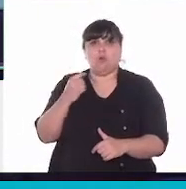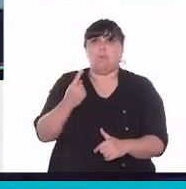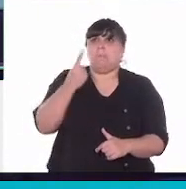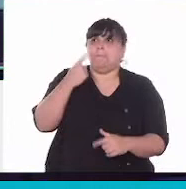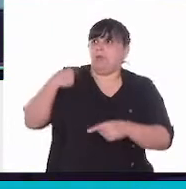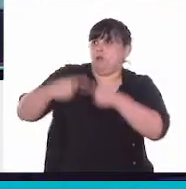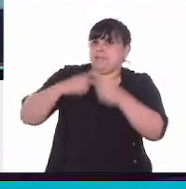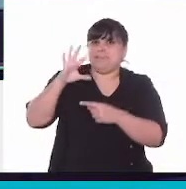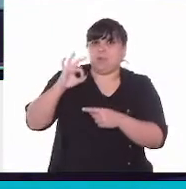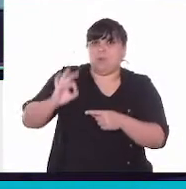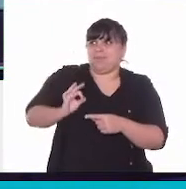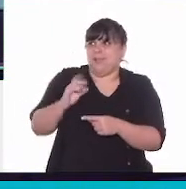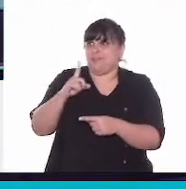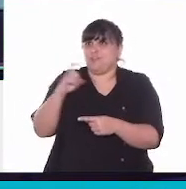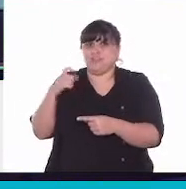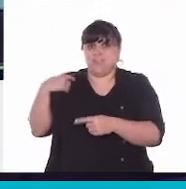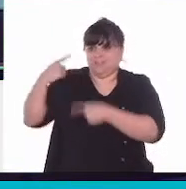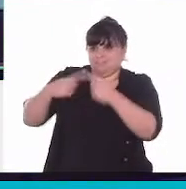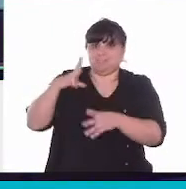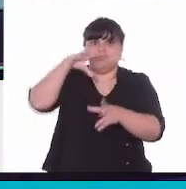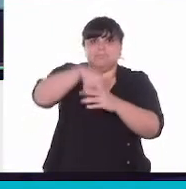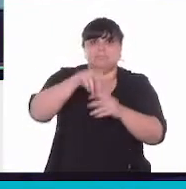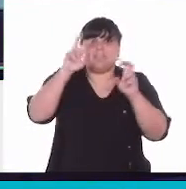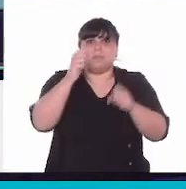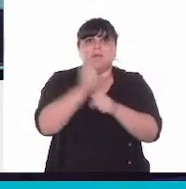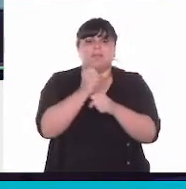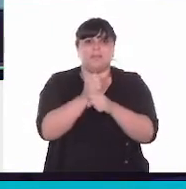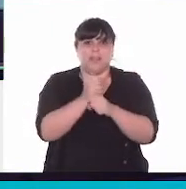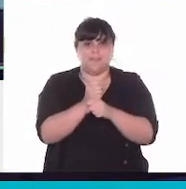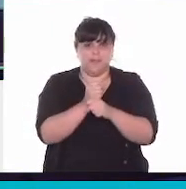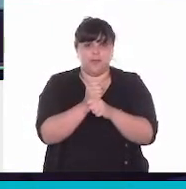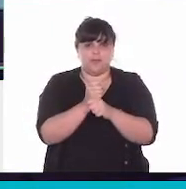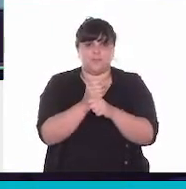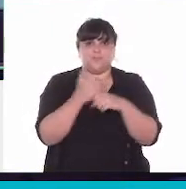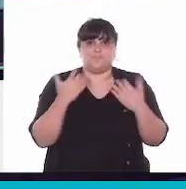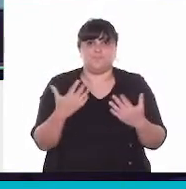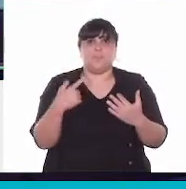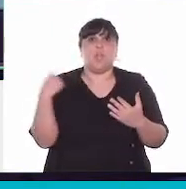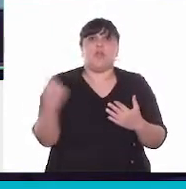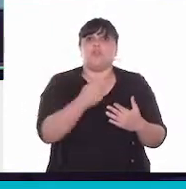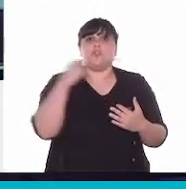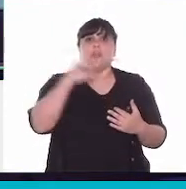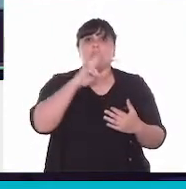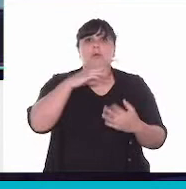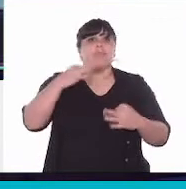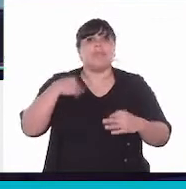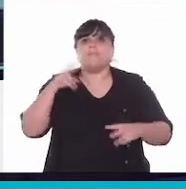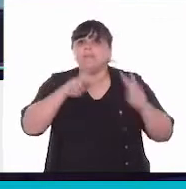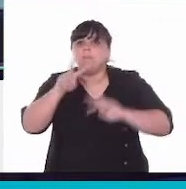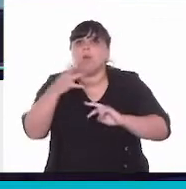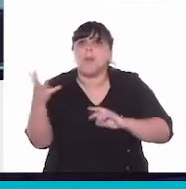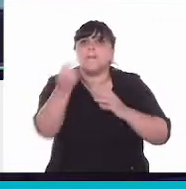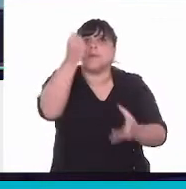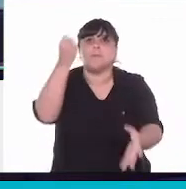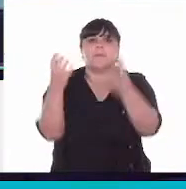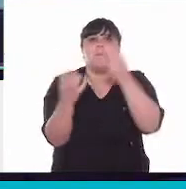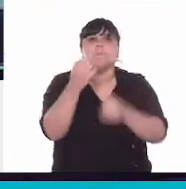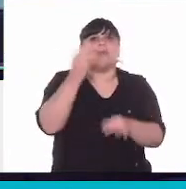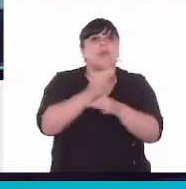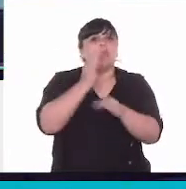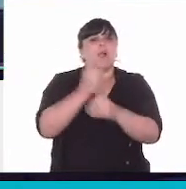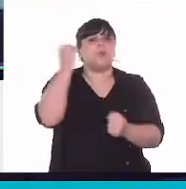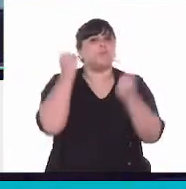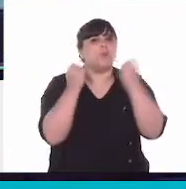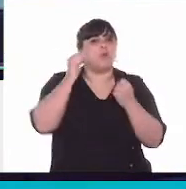generación de mujeres profesionales e independientes Entonces si no salimos a buscar educación financiera probablemente no